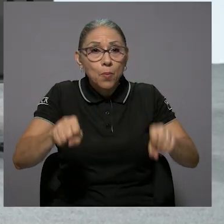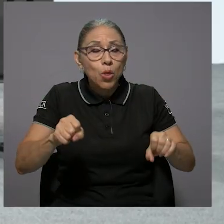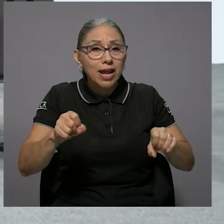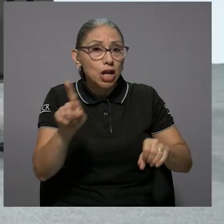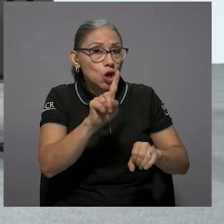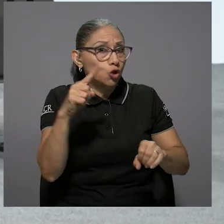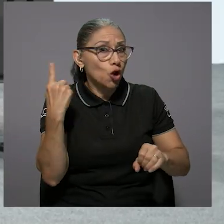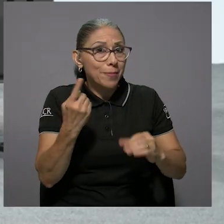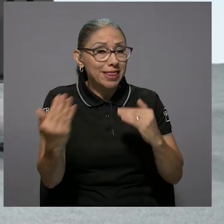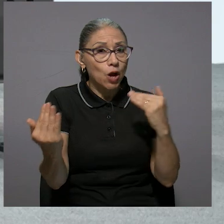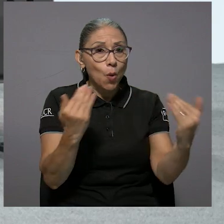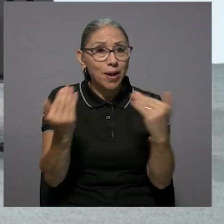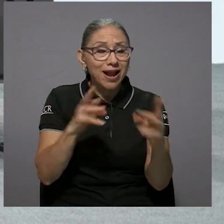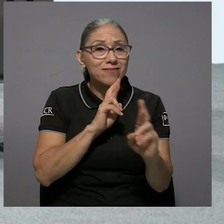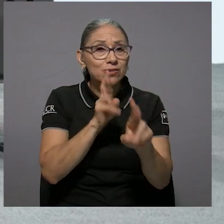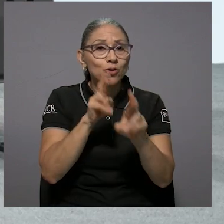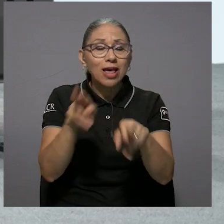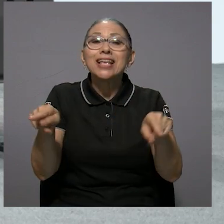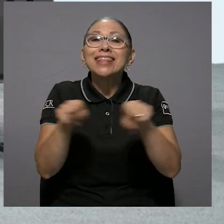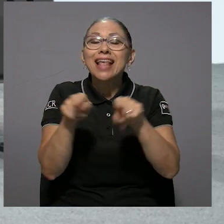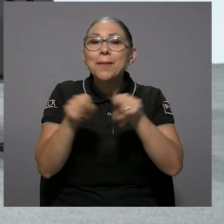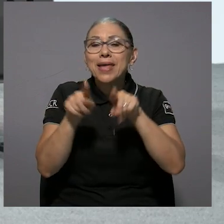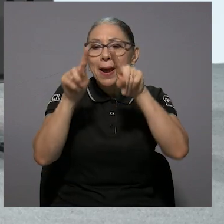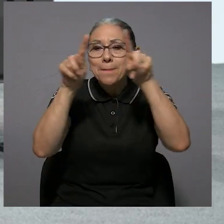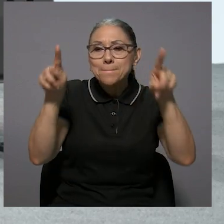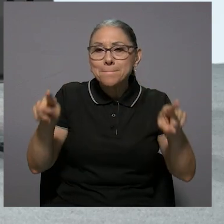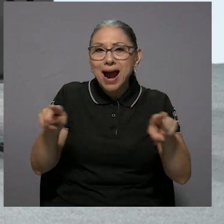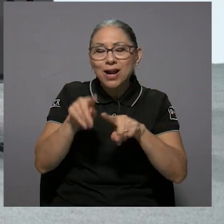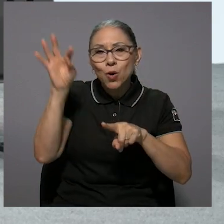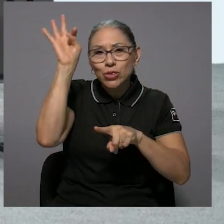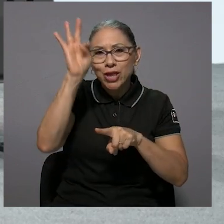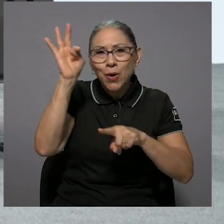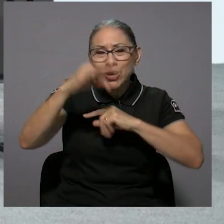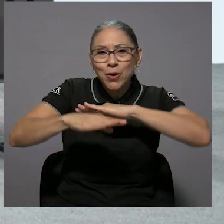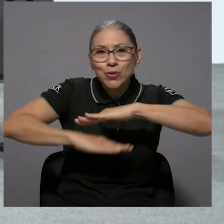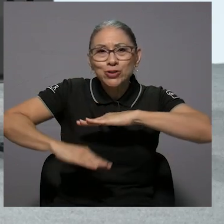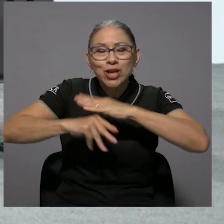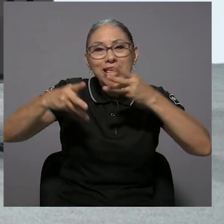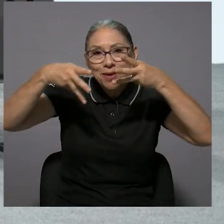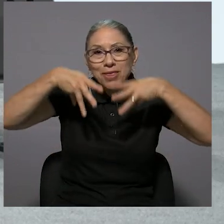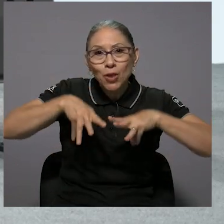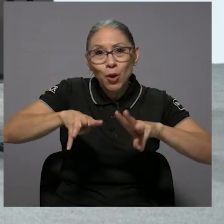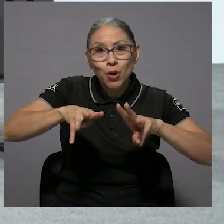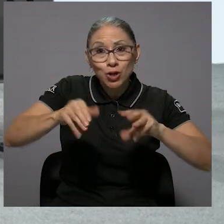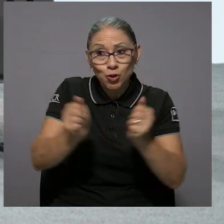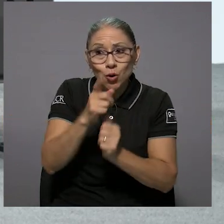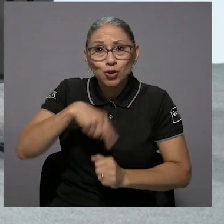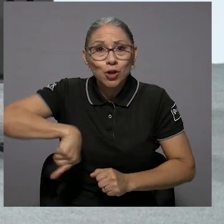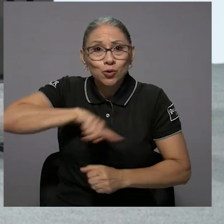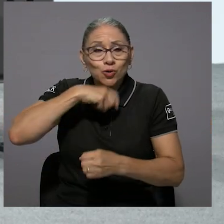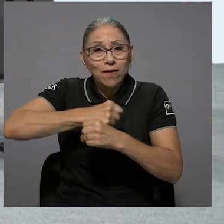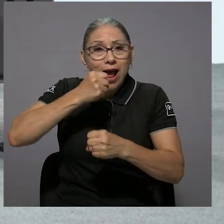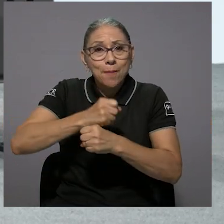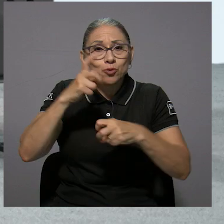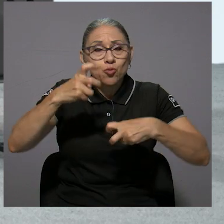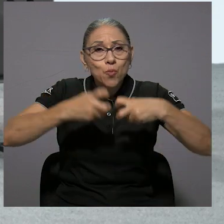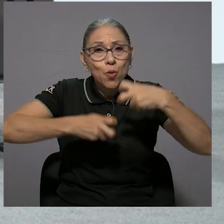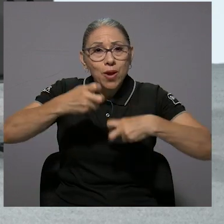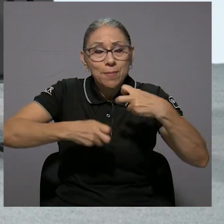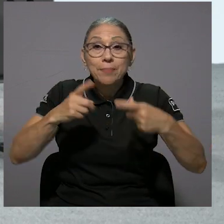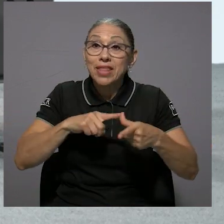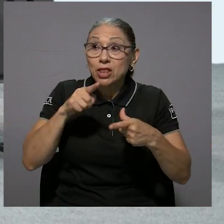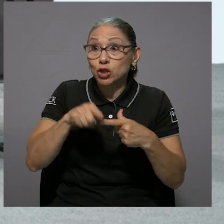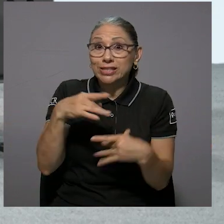comparar resultados, sino los marcos teóricos y metodológicos con los cuales trabajamos un problema. Entonces creo que es una opción